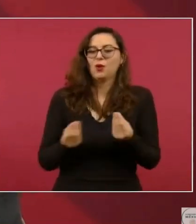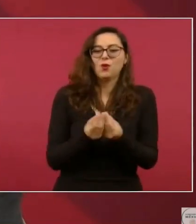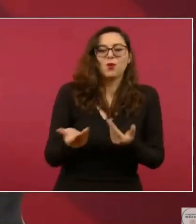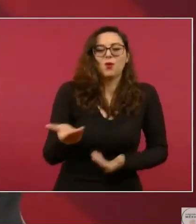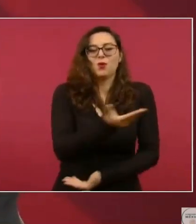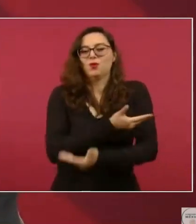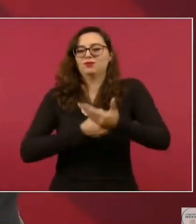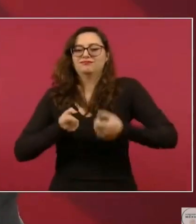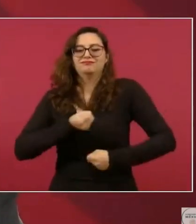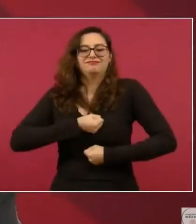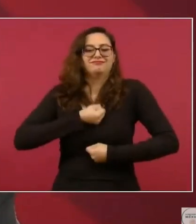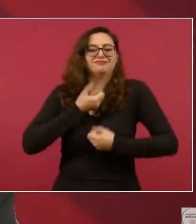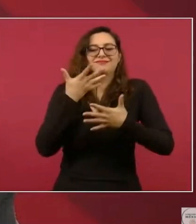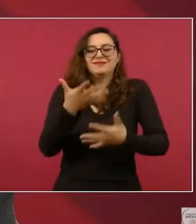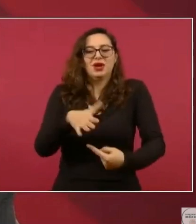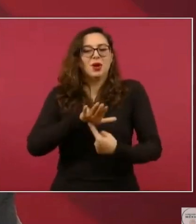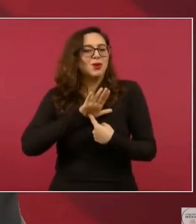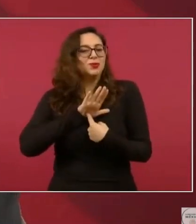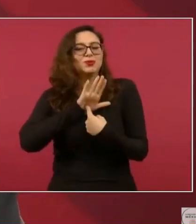expresarlo.